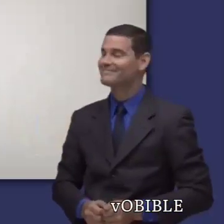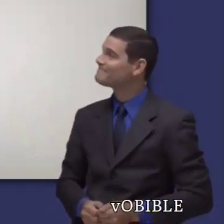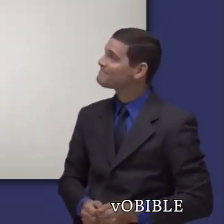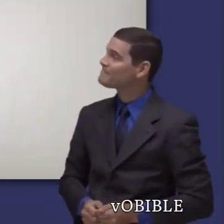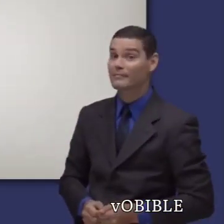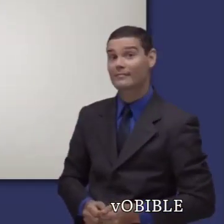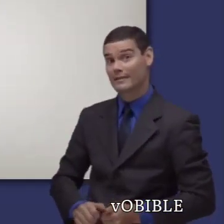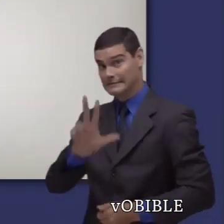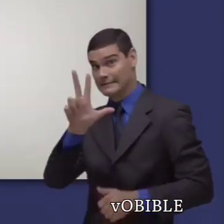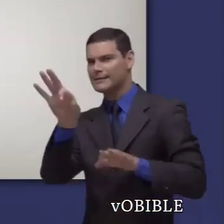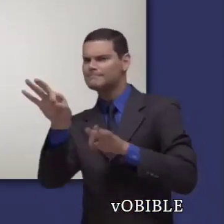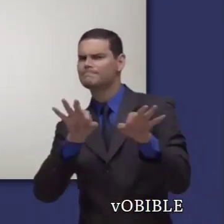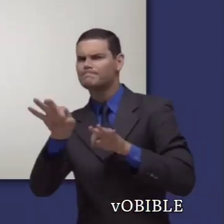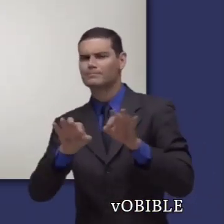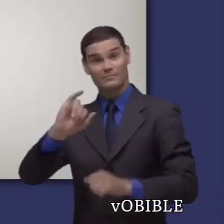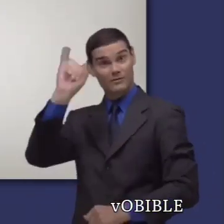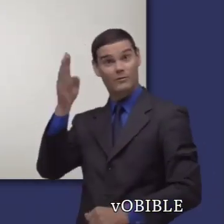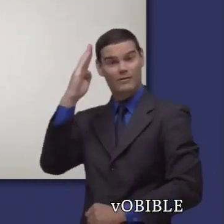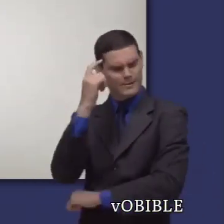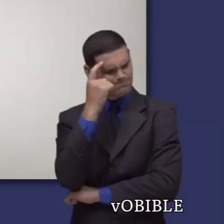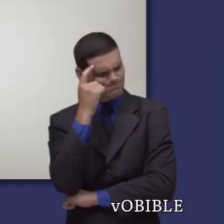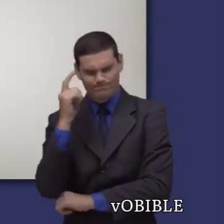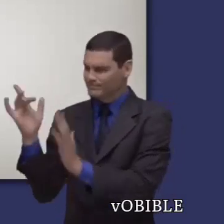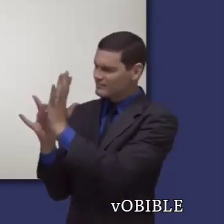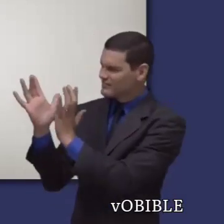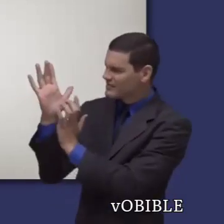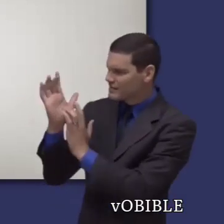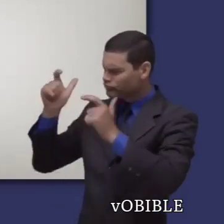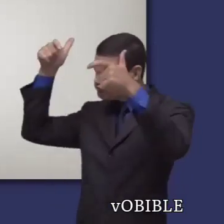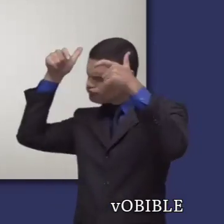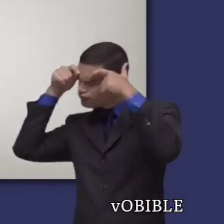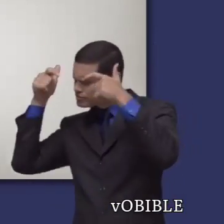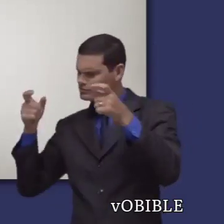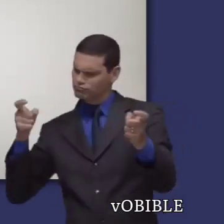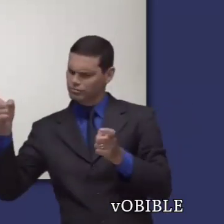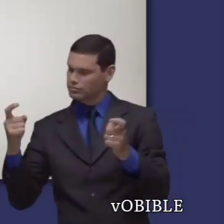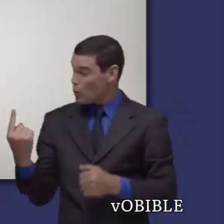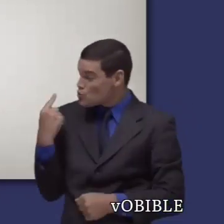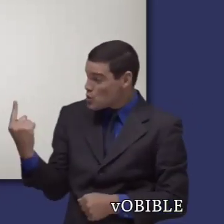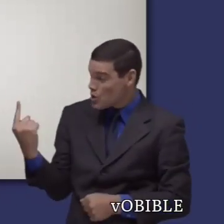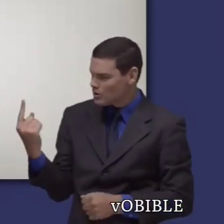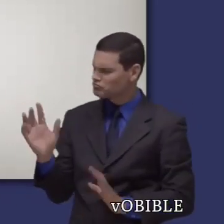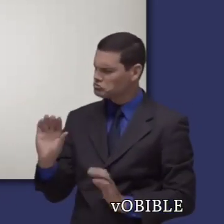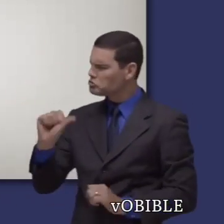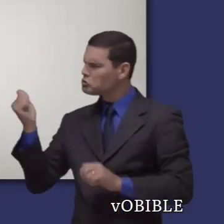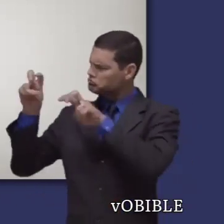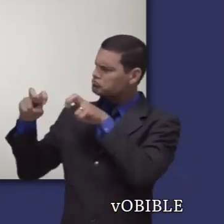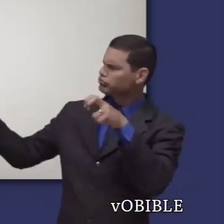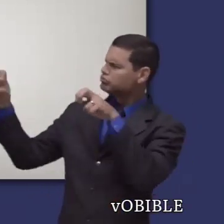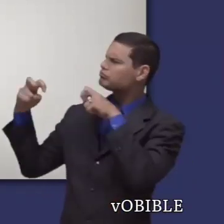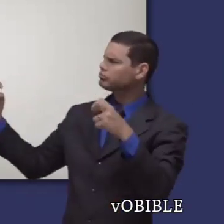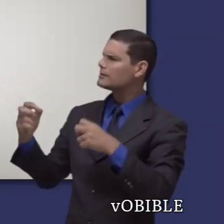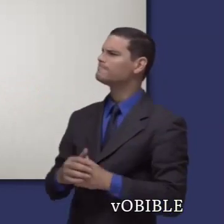En el capítulo 3, Pablo menciona el secreto sagrado del Cristo y explica que la voluntad de Dios es que haya personas no judías en el